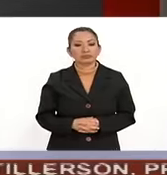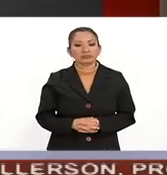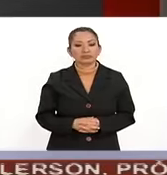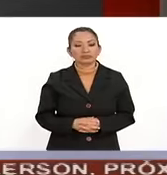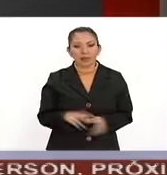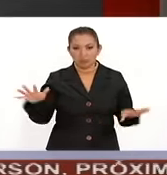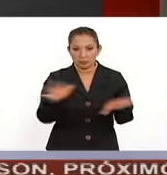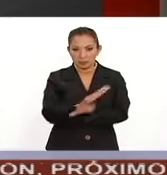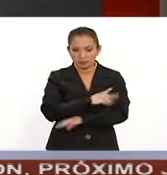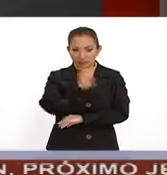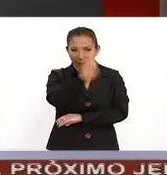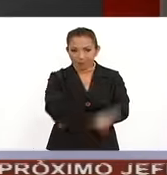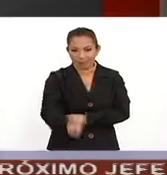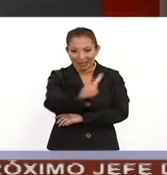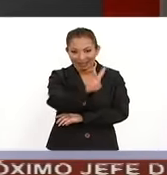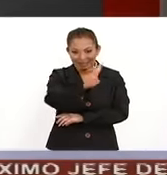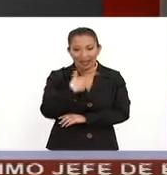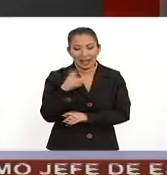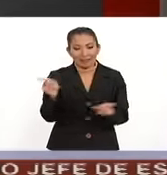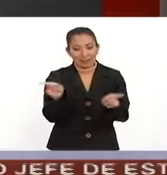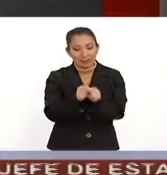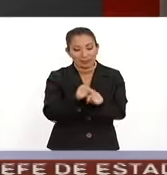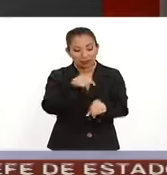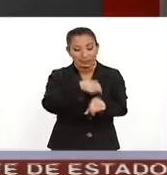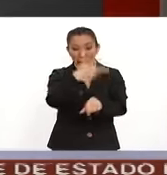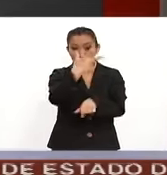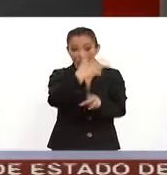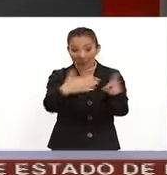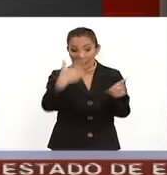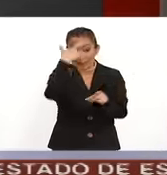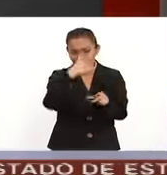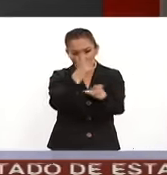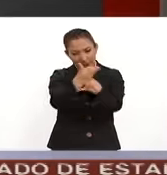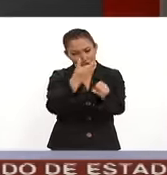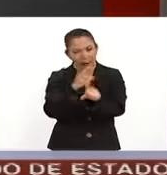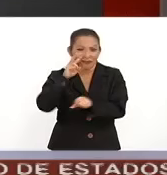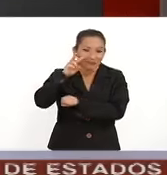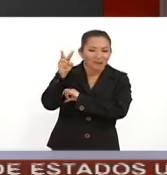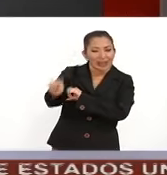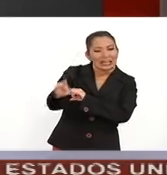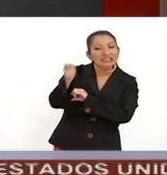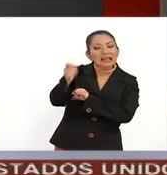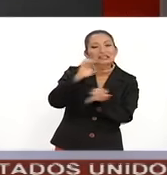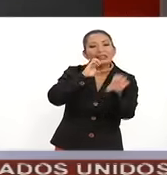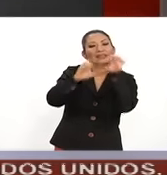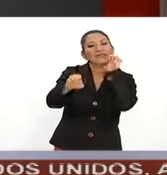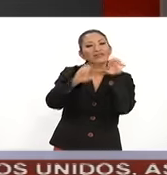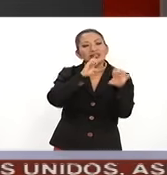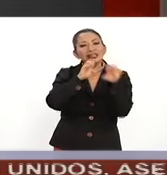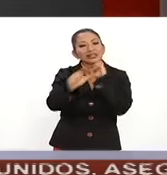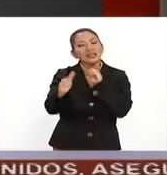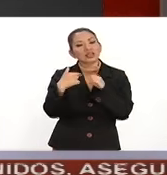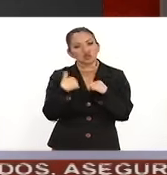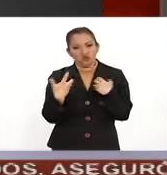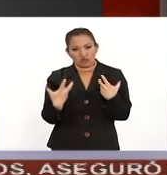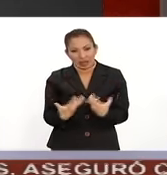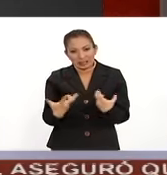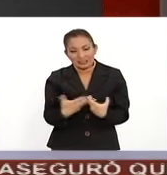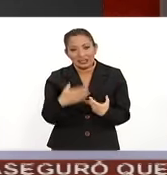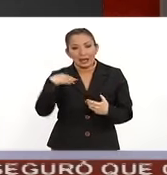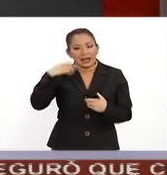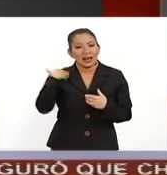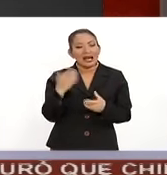Dando un giro, es viernes de En Corto, en punto de las 8:30 de la noche. Lo invito a que vea la entrevista que le hice a la